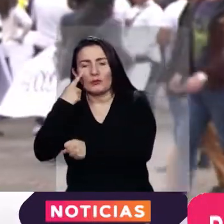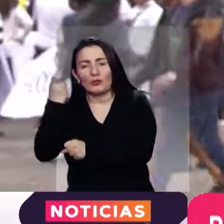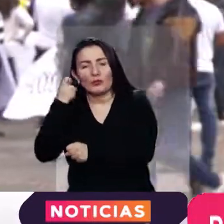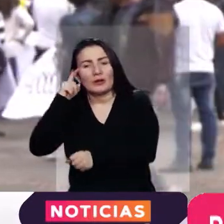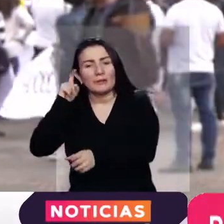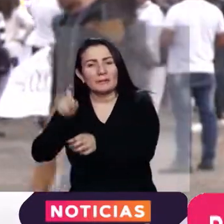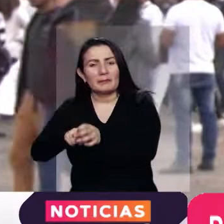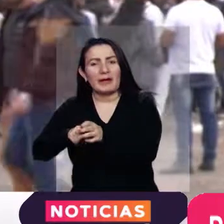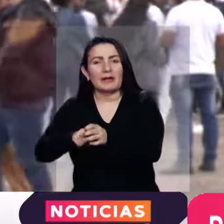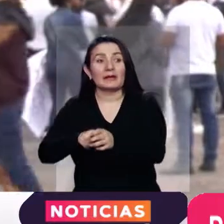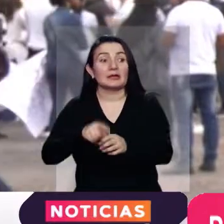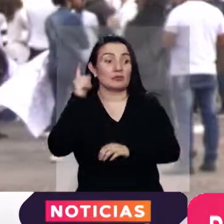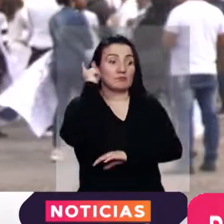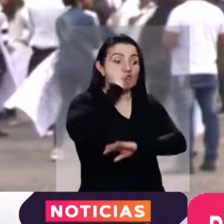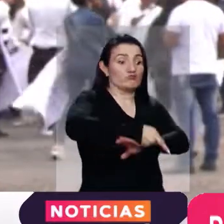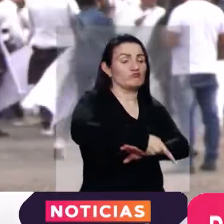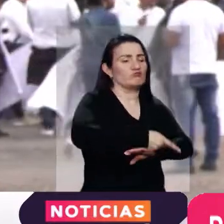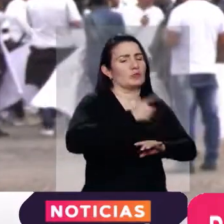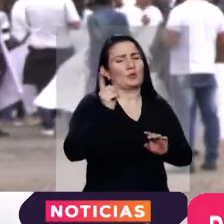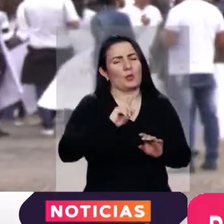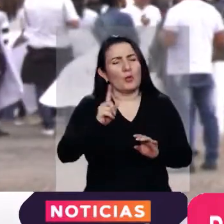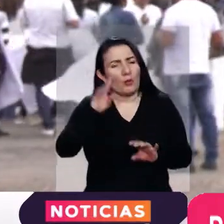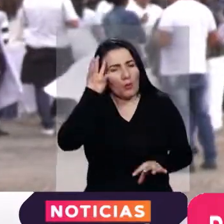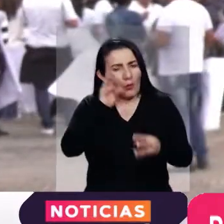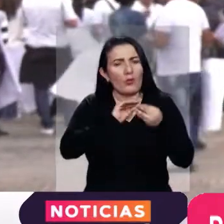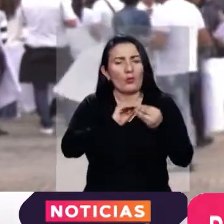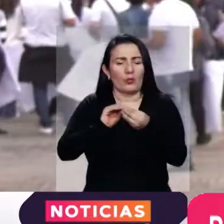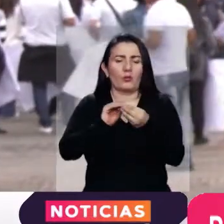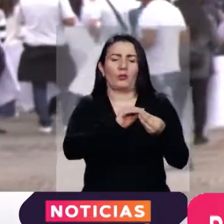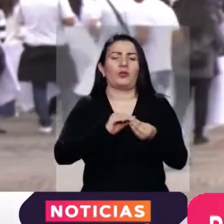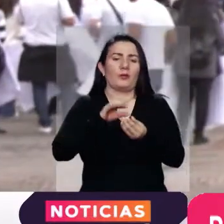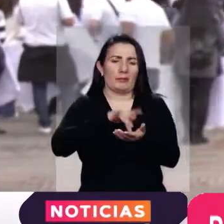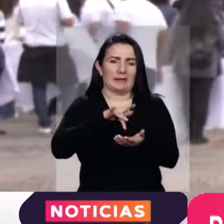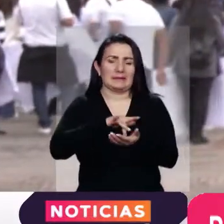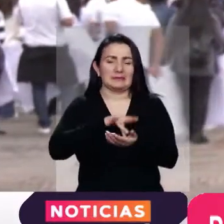de que no sea una medida impositiva, sino que se construya participativamente con ellos.